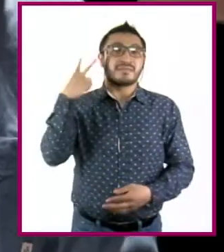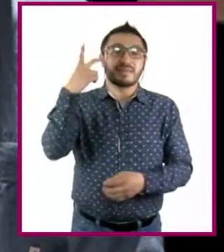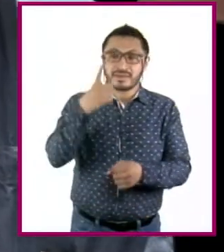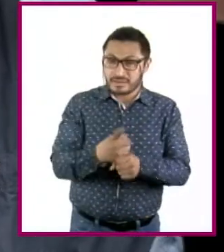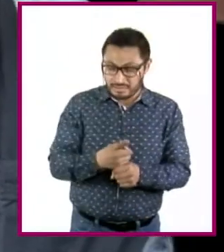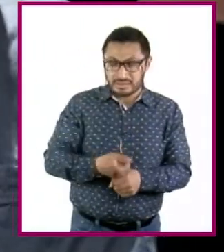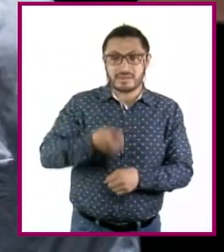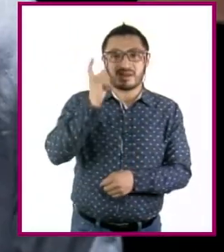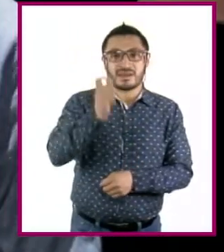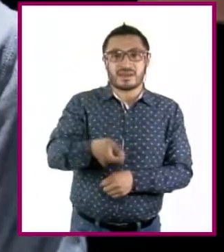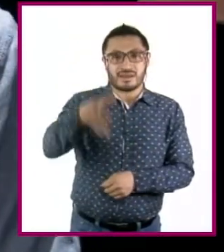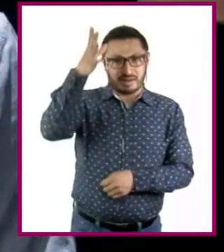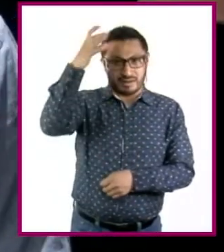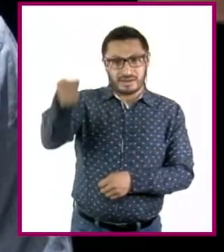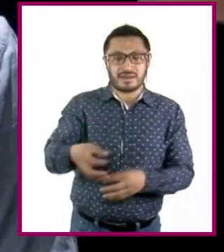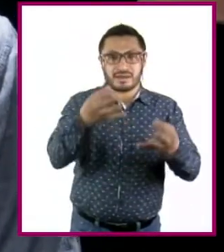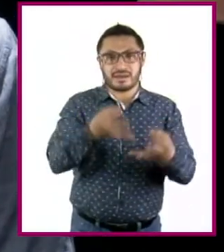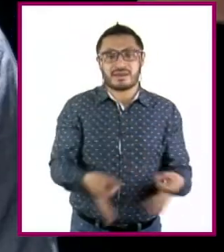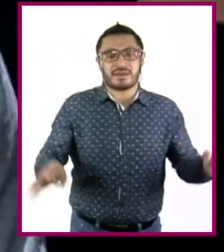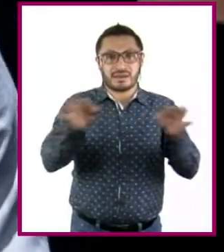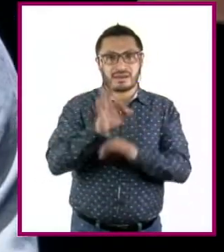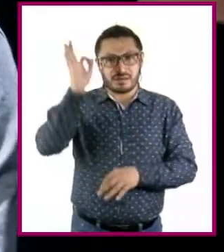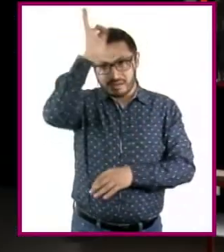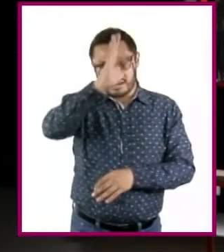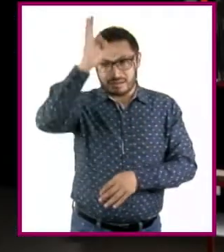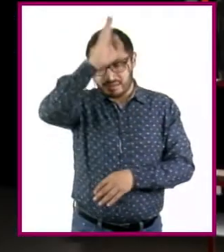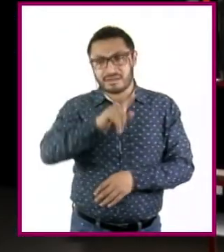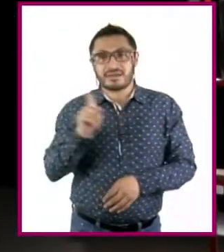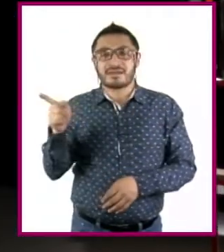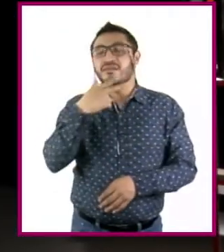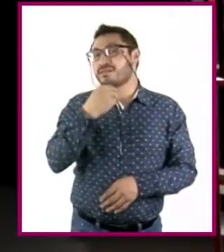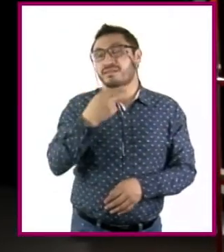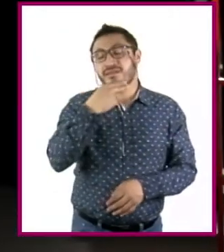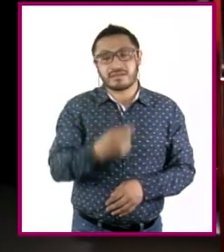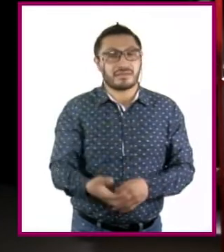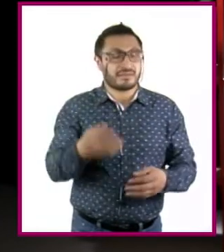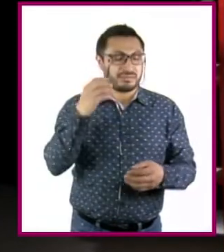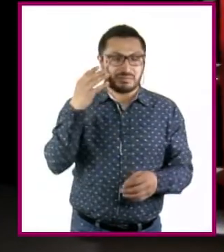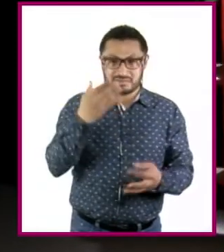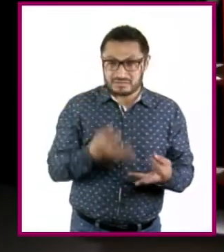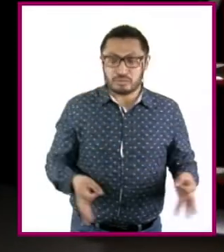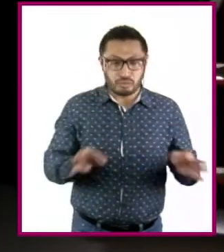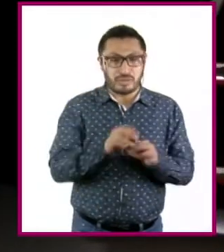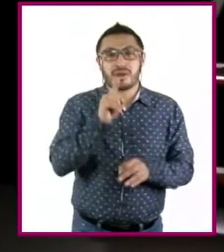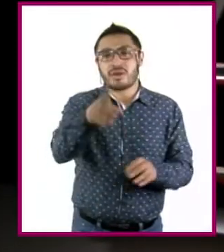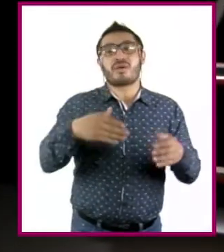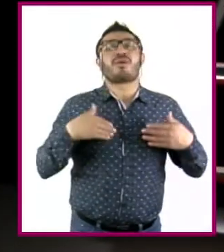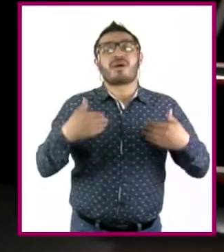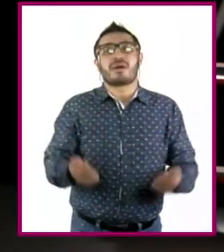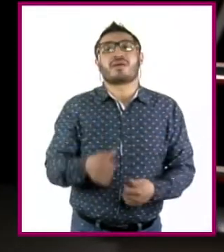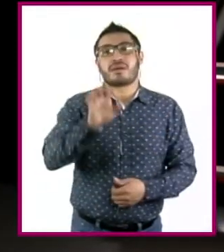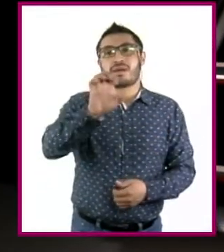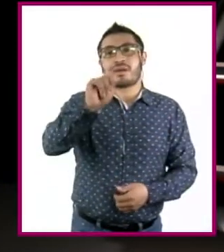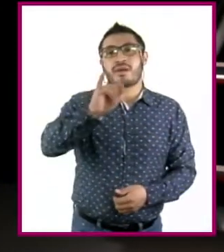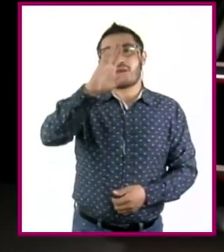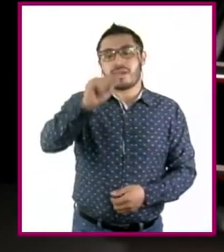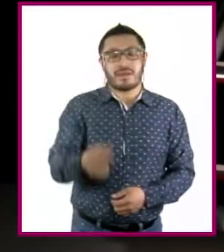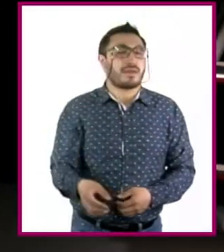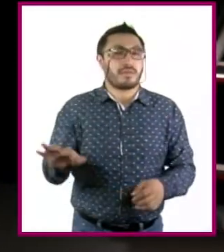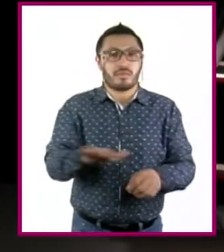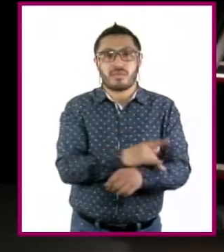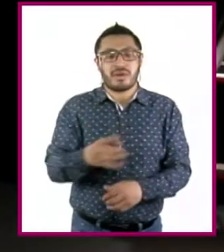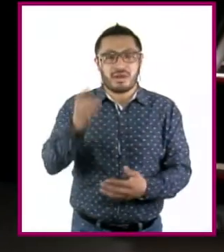que es un concepto central en la filosofía de Schopenhauer, es clave para comprender la ética porque solo en la